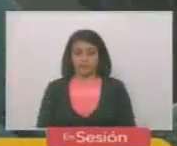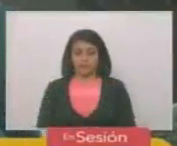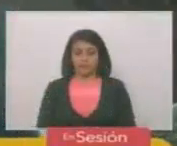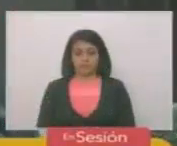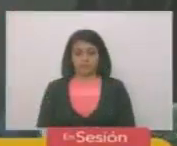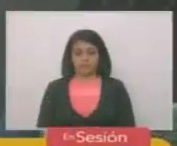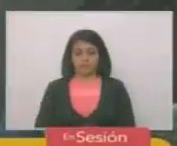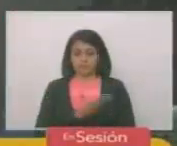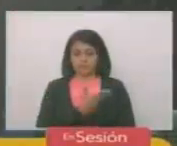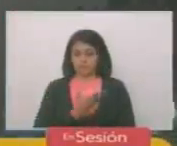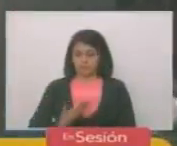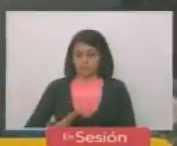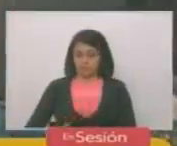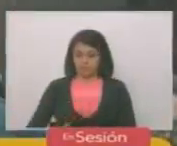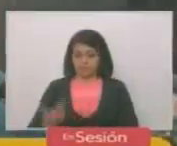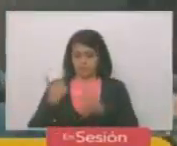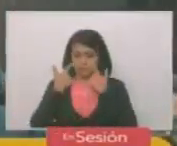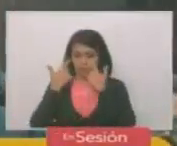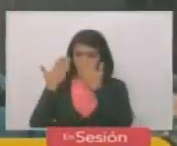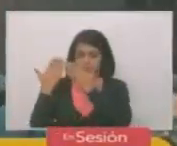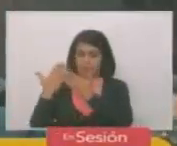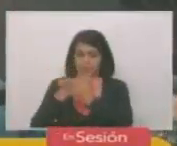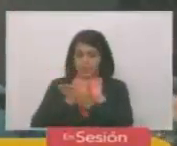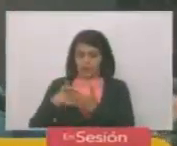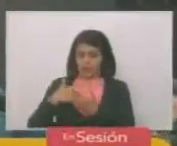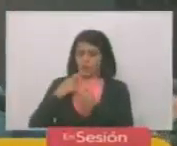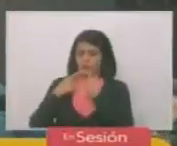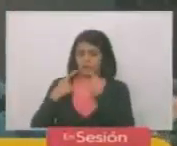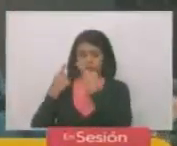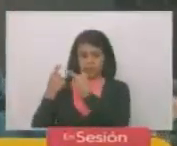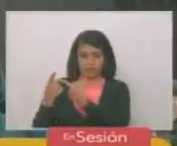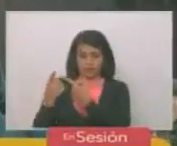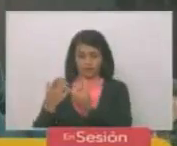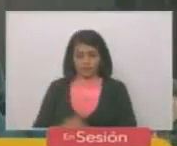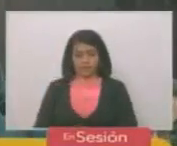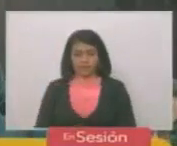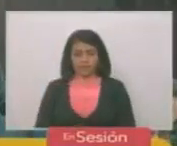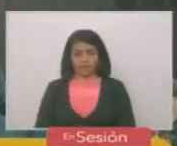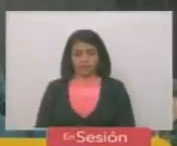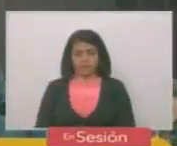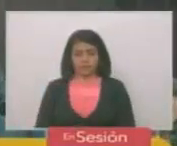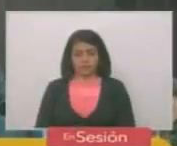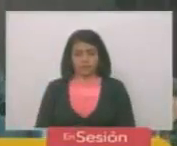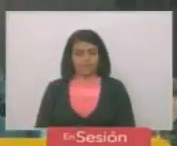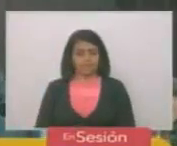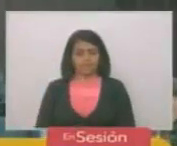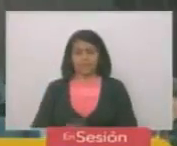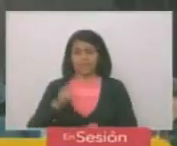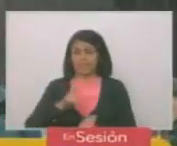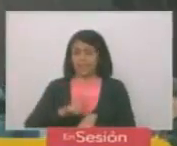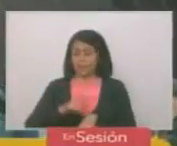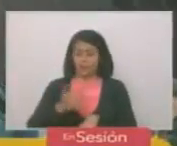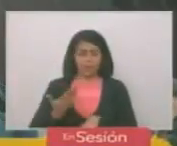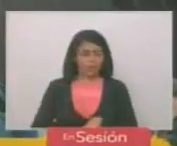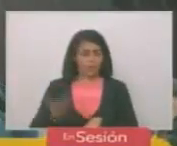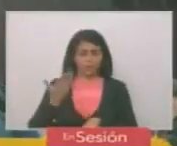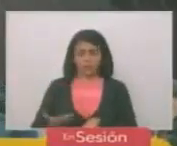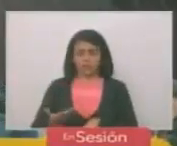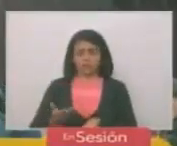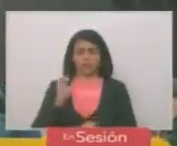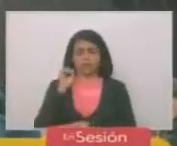colega presidente, le quiero decir lo siguiente. Es un extraordinario momento para